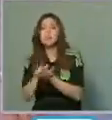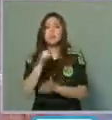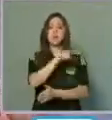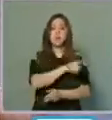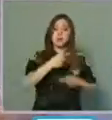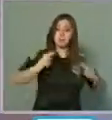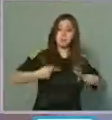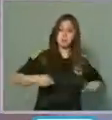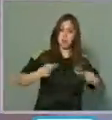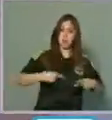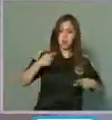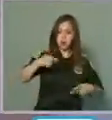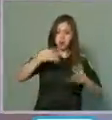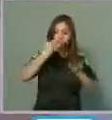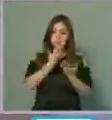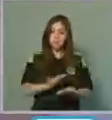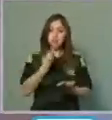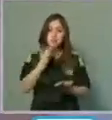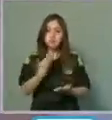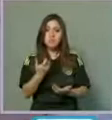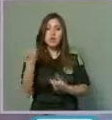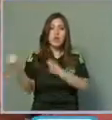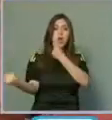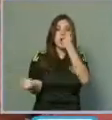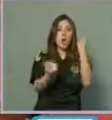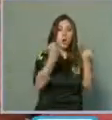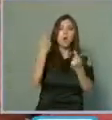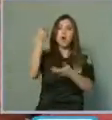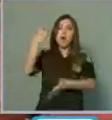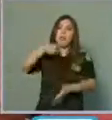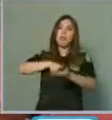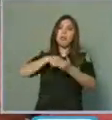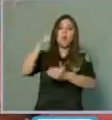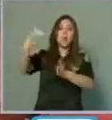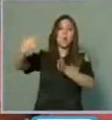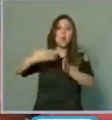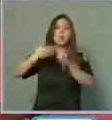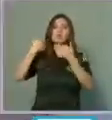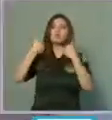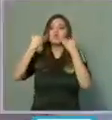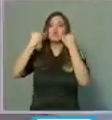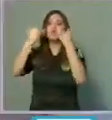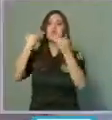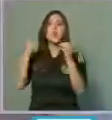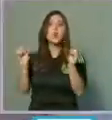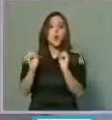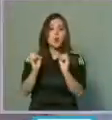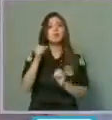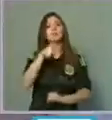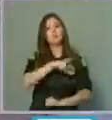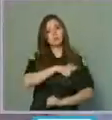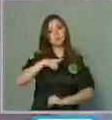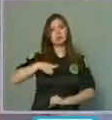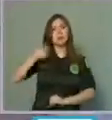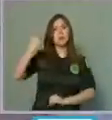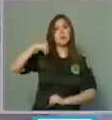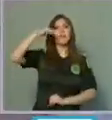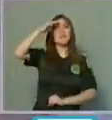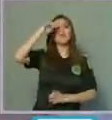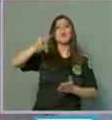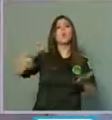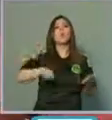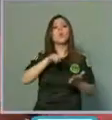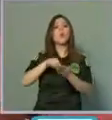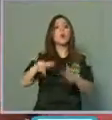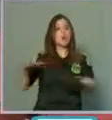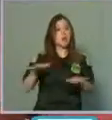que lo está manejando y muchas veces en las cocinas no vemos qué es lo que pasa. Claro. ¿no? Entonces, checar que sea un lugar que nos ofrezca higiene. ¿no? Cambiemos